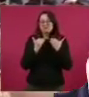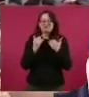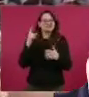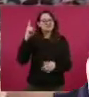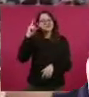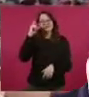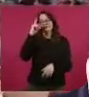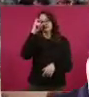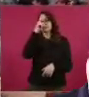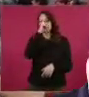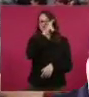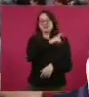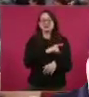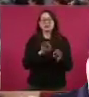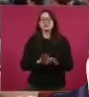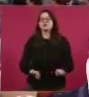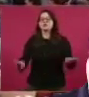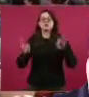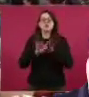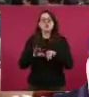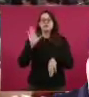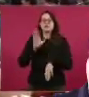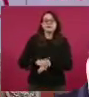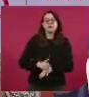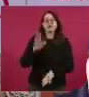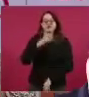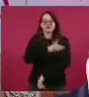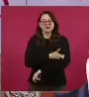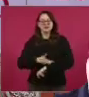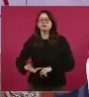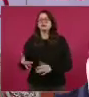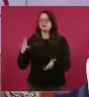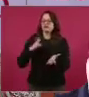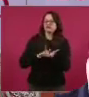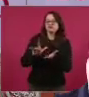es lo fundamental.